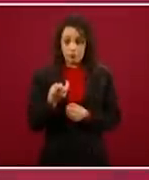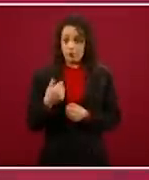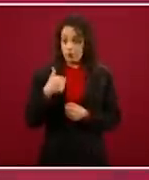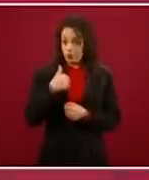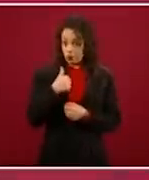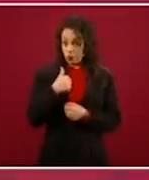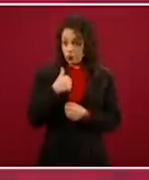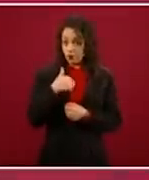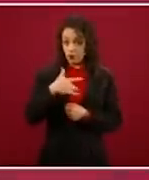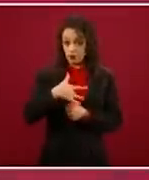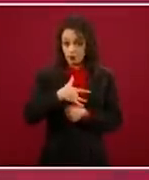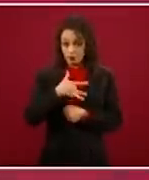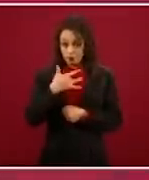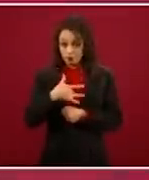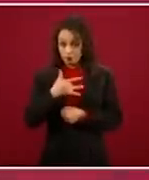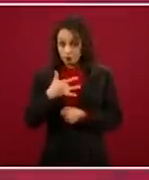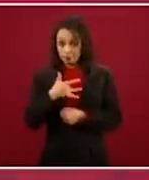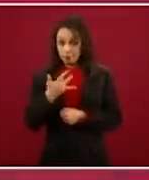sentirme